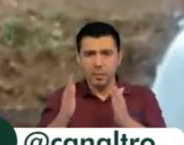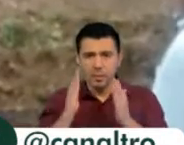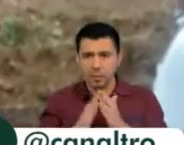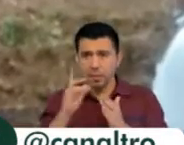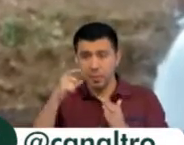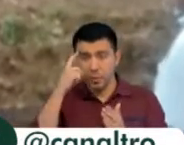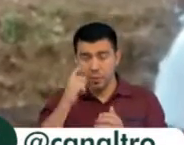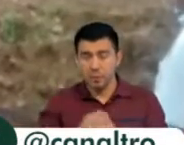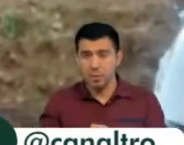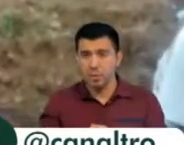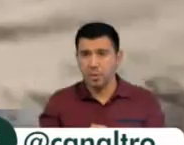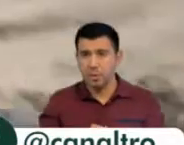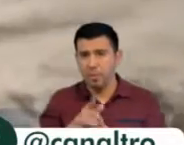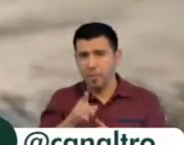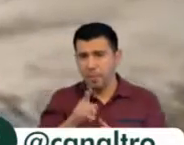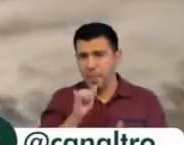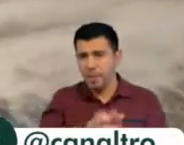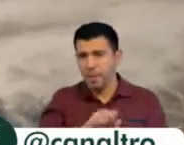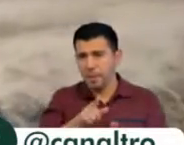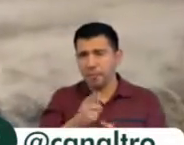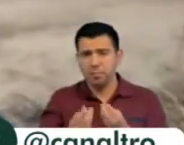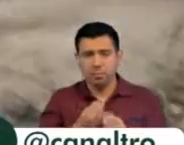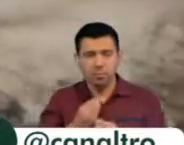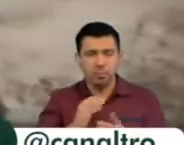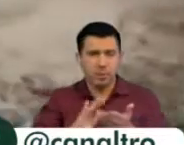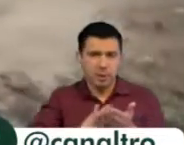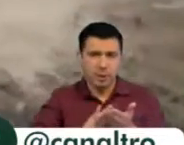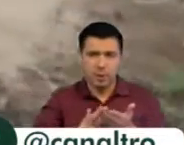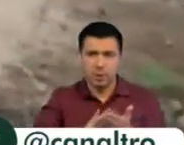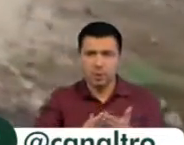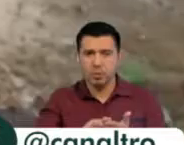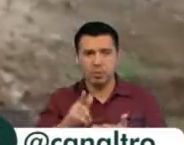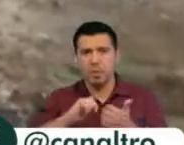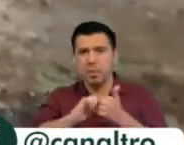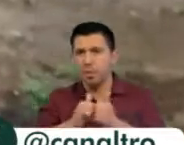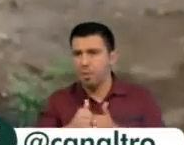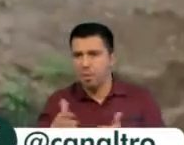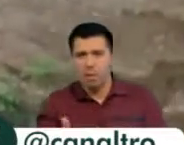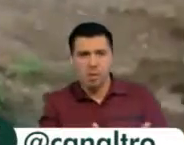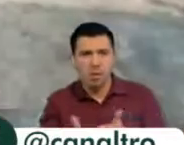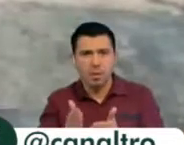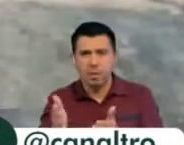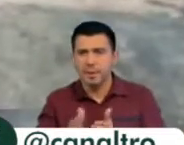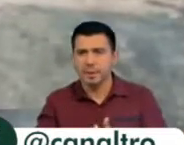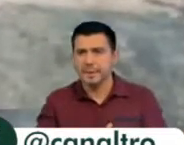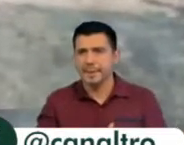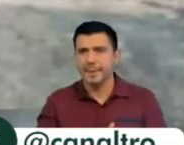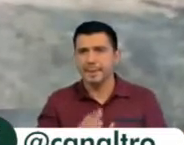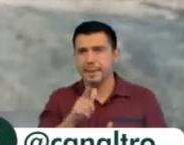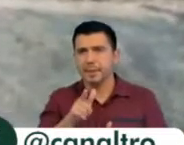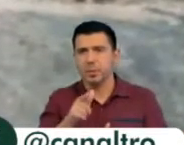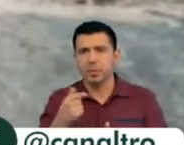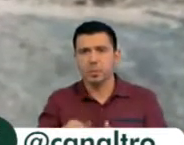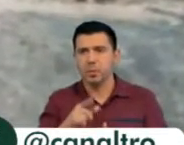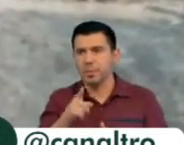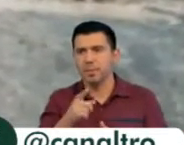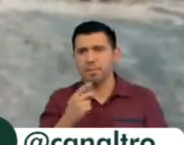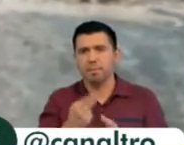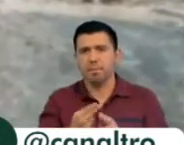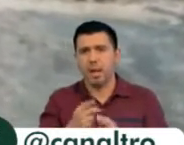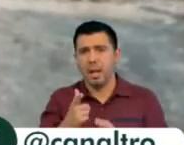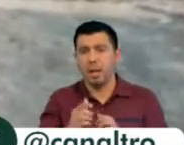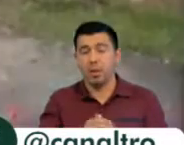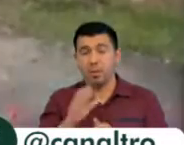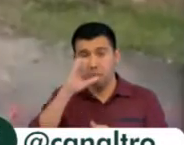gobierno para que de una buena vez solucionemos el problema de esta trocha de la soberanía que la gente del